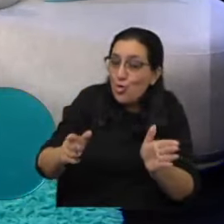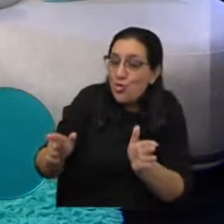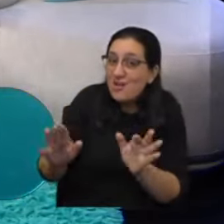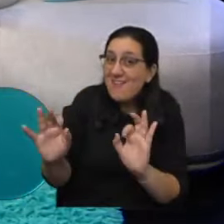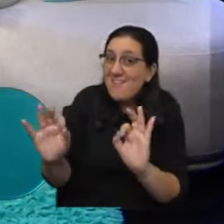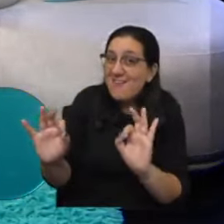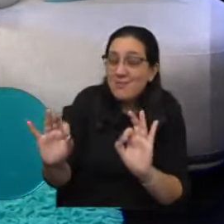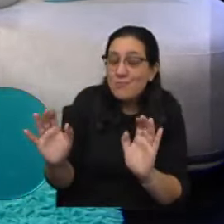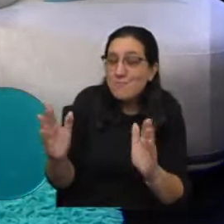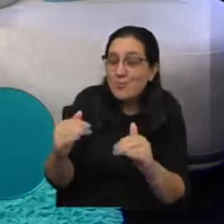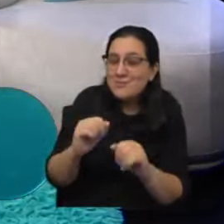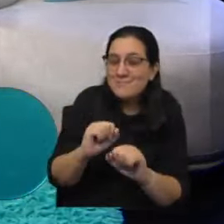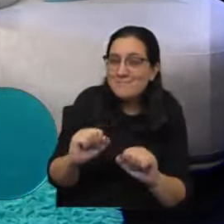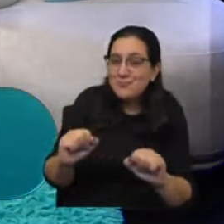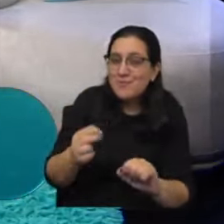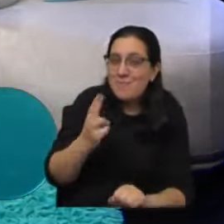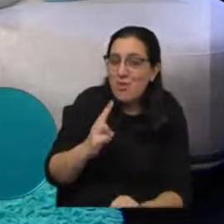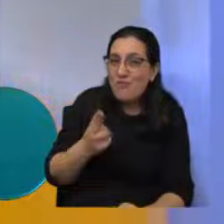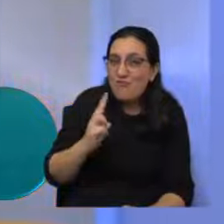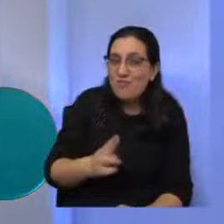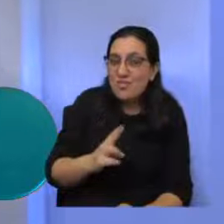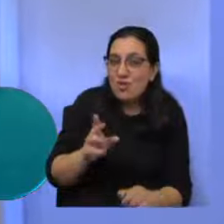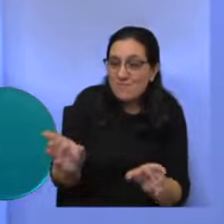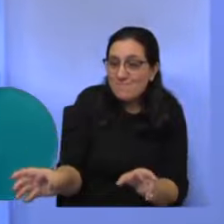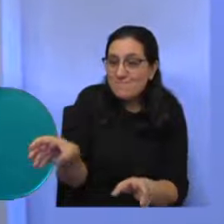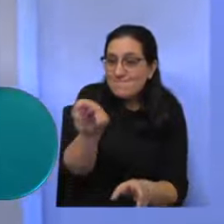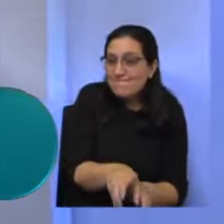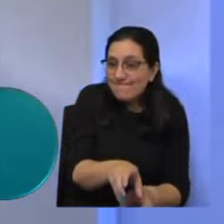ahí! No podés correr, esto va acá.